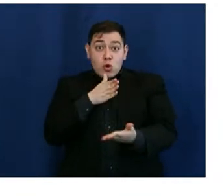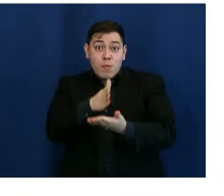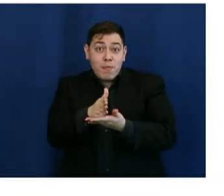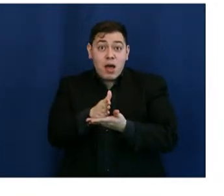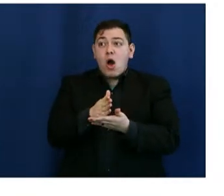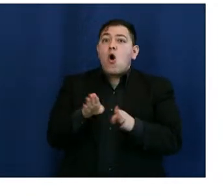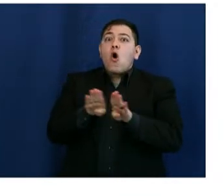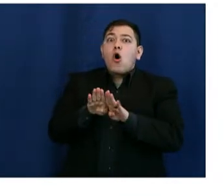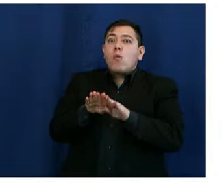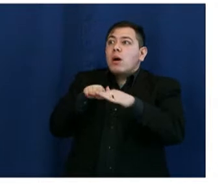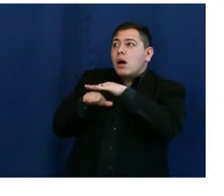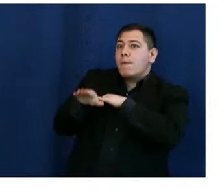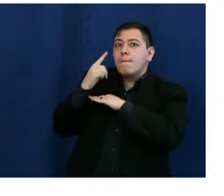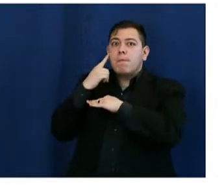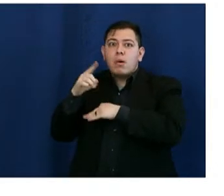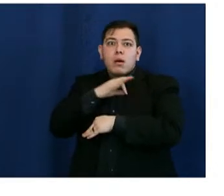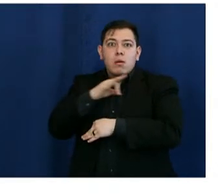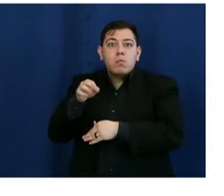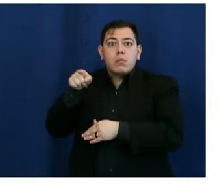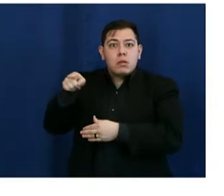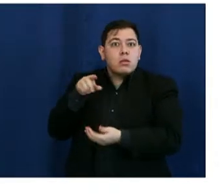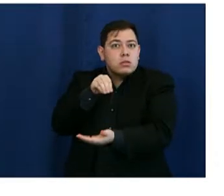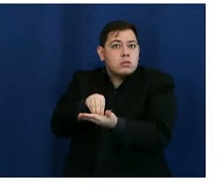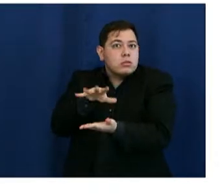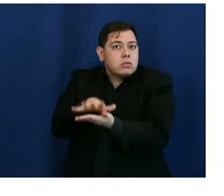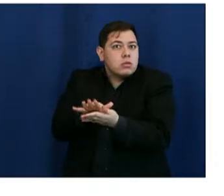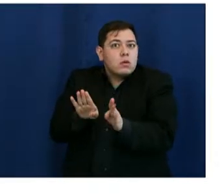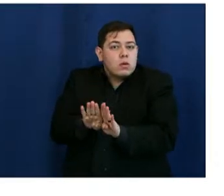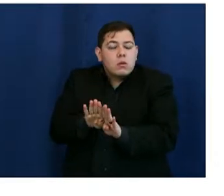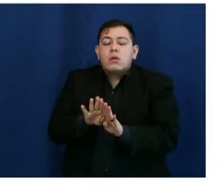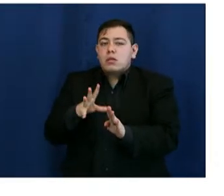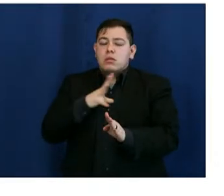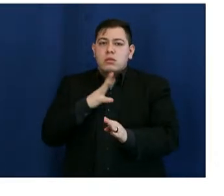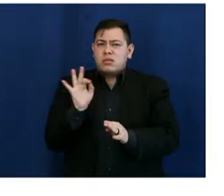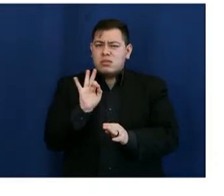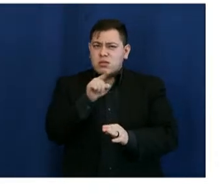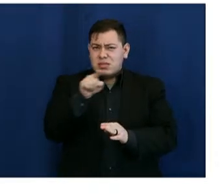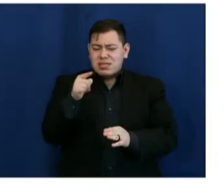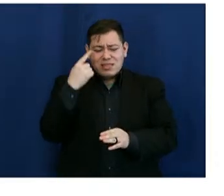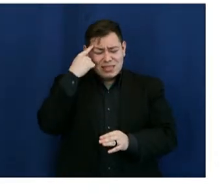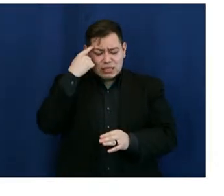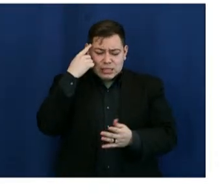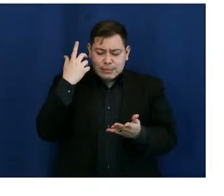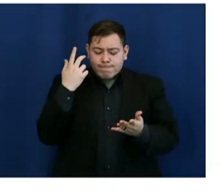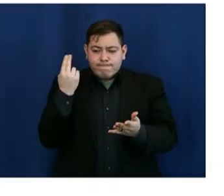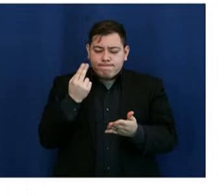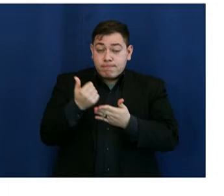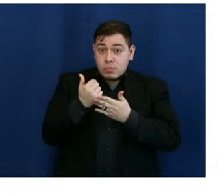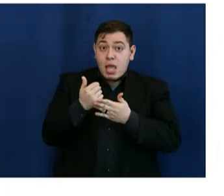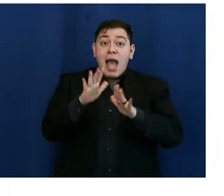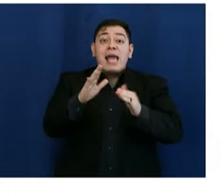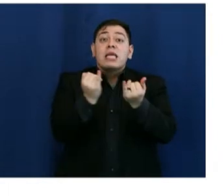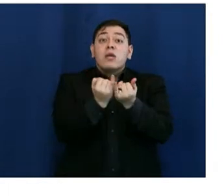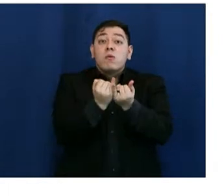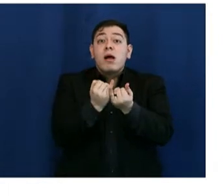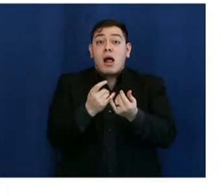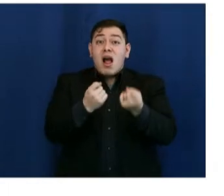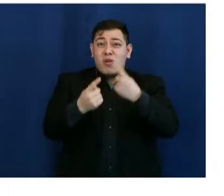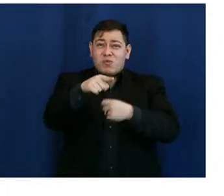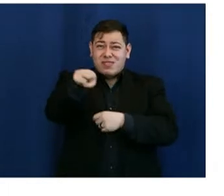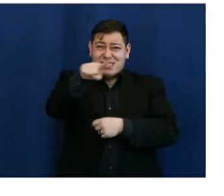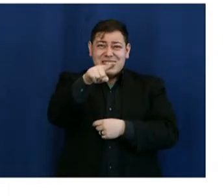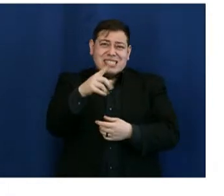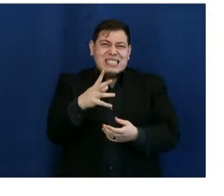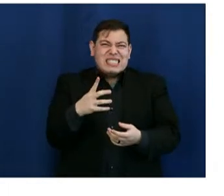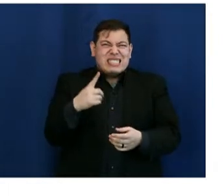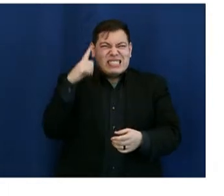a sus citas de vacunación, que es lo más importante. En cuanto a la asistencia de renta, sabemos que muchos de ustedes siguen teniendo